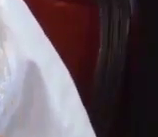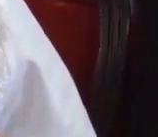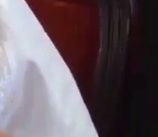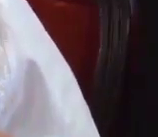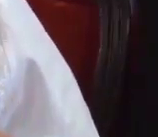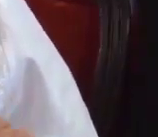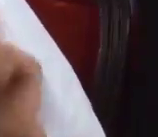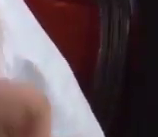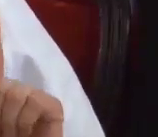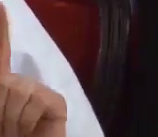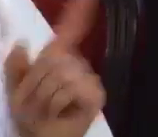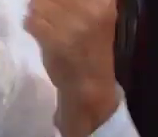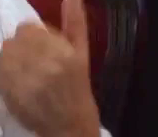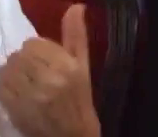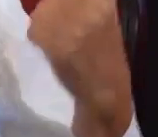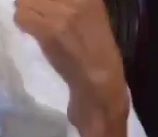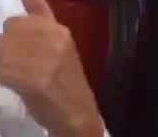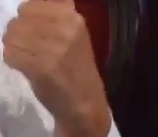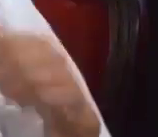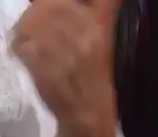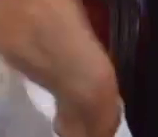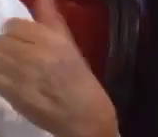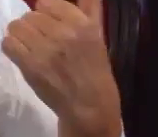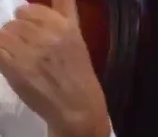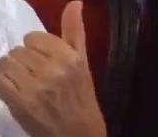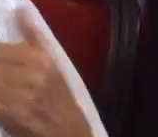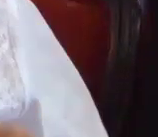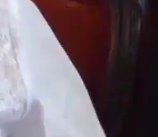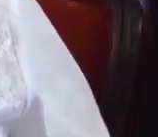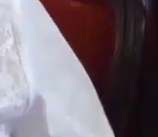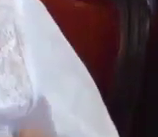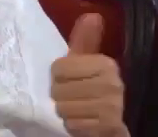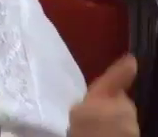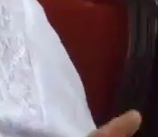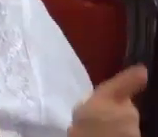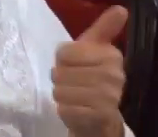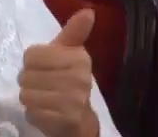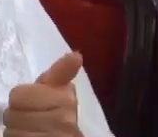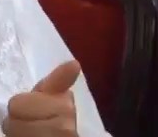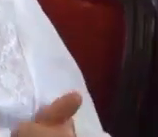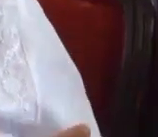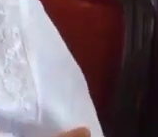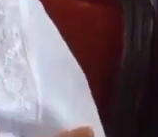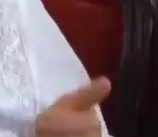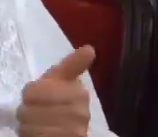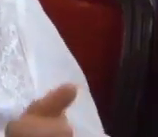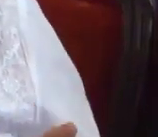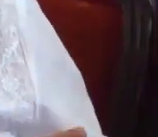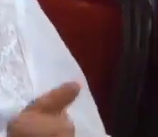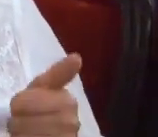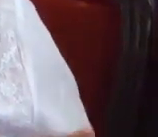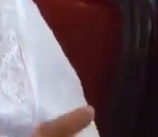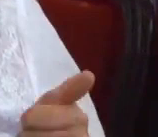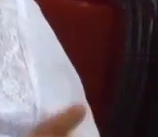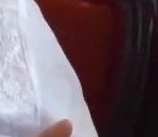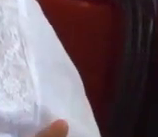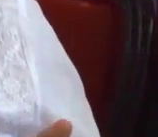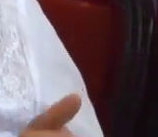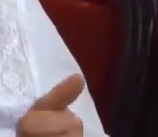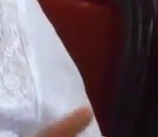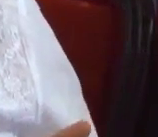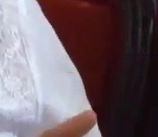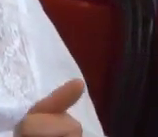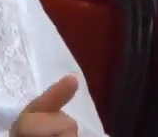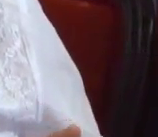sur. Y las causas de muerte, estamos hablando de esto, de la contaminación del agua que está